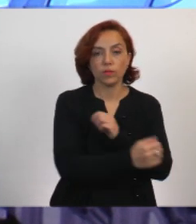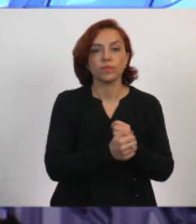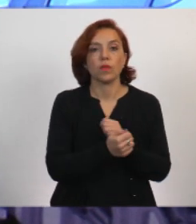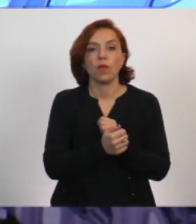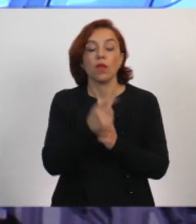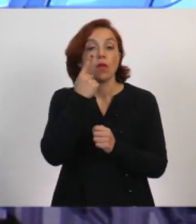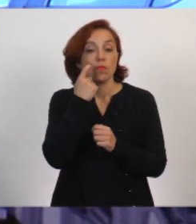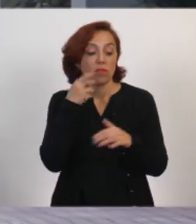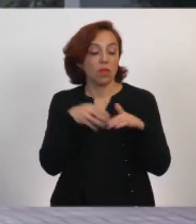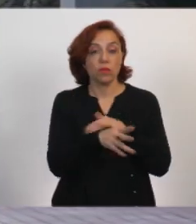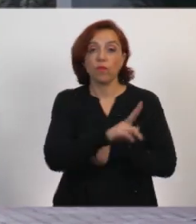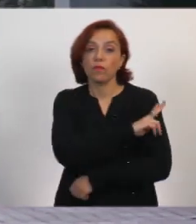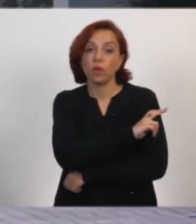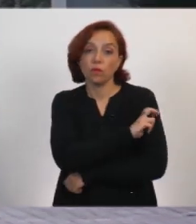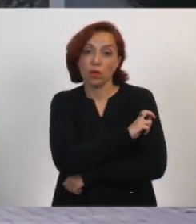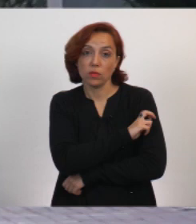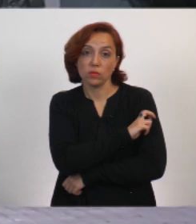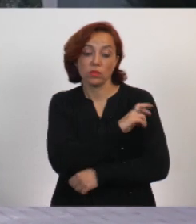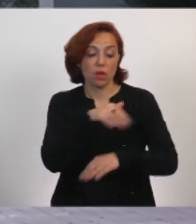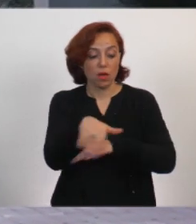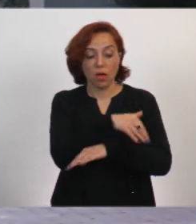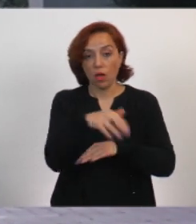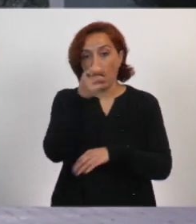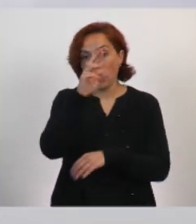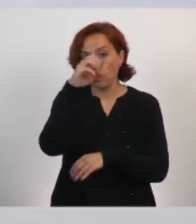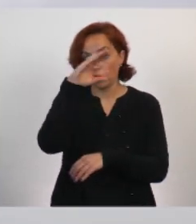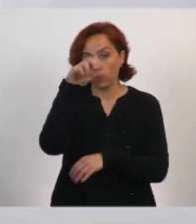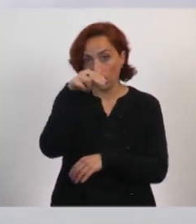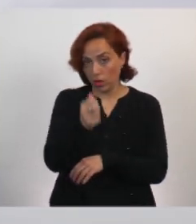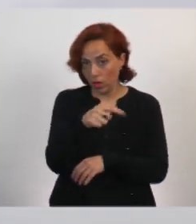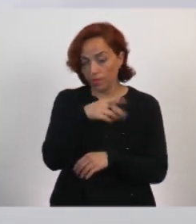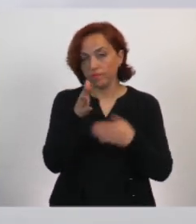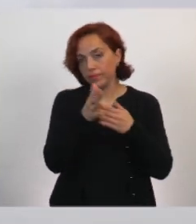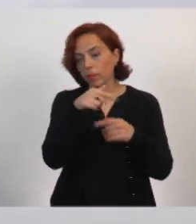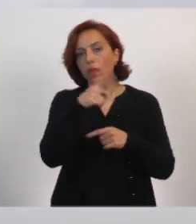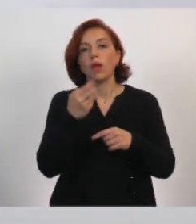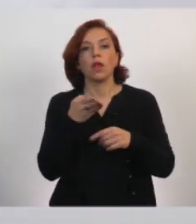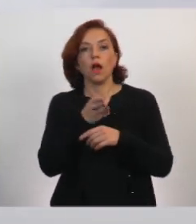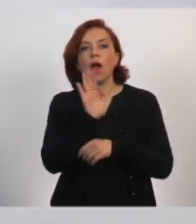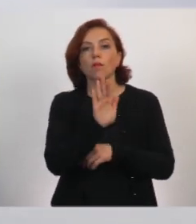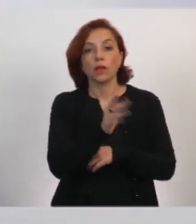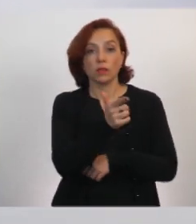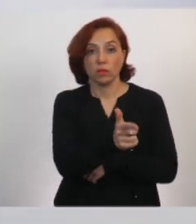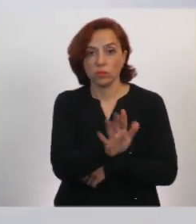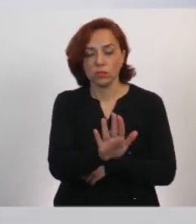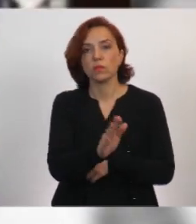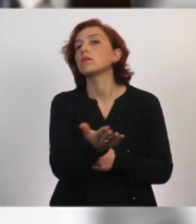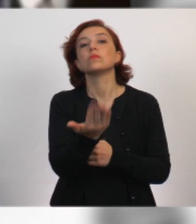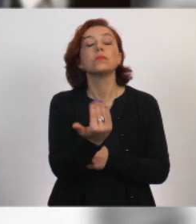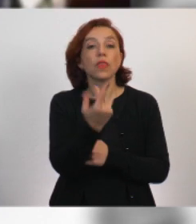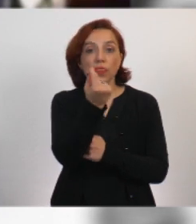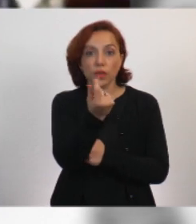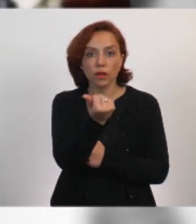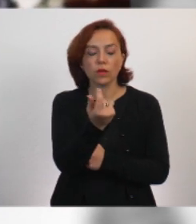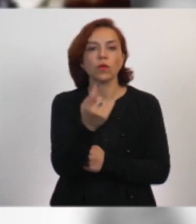desde el lugar del hecho. El autor ingresó a la farmacia que está ubicada en la intersección de la avenida Arocena y Mones Roces y mediante amenazas de